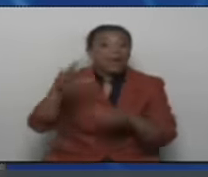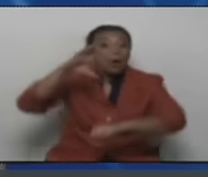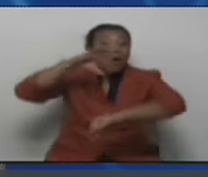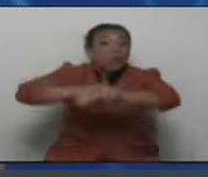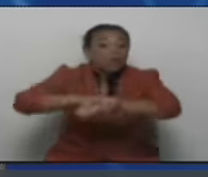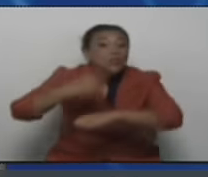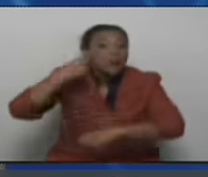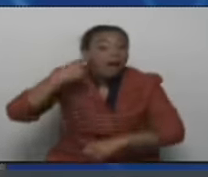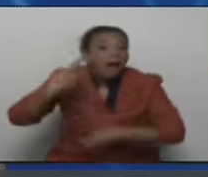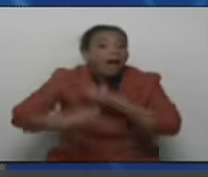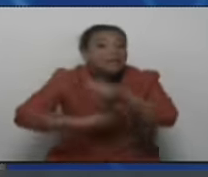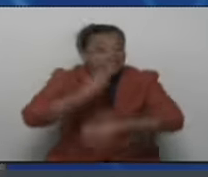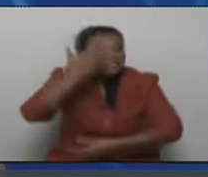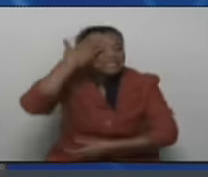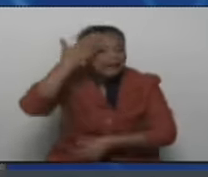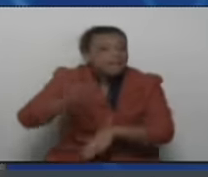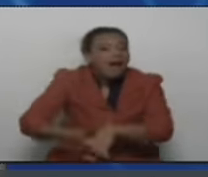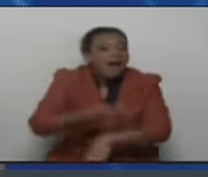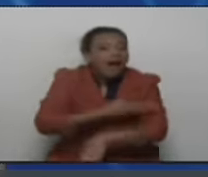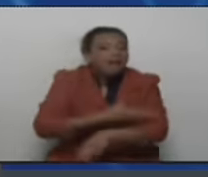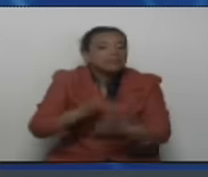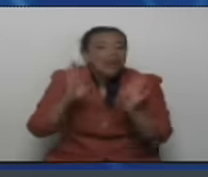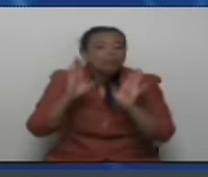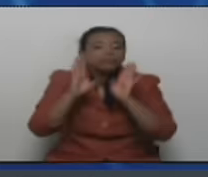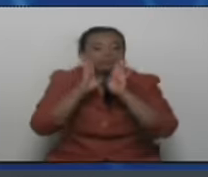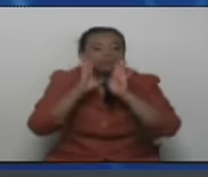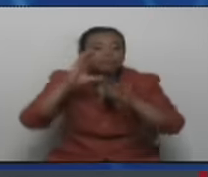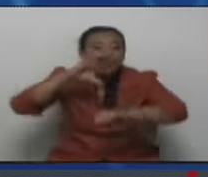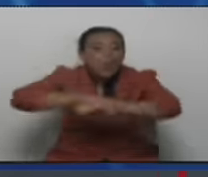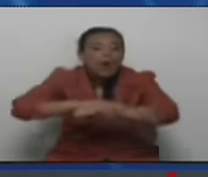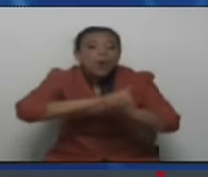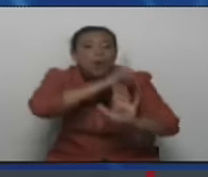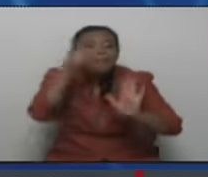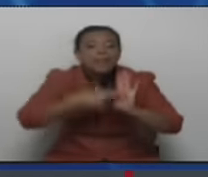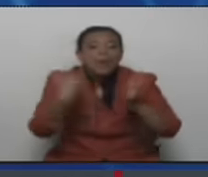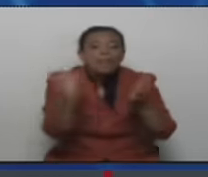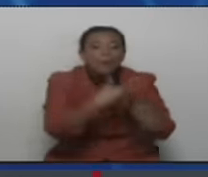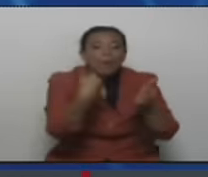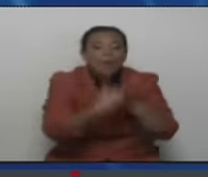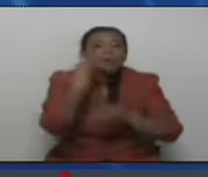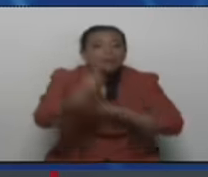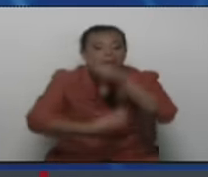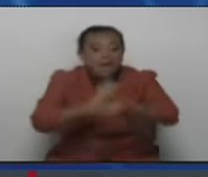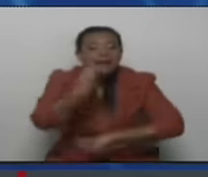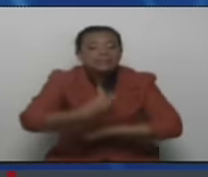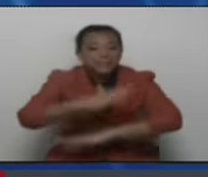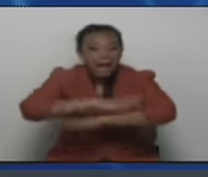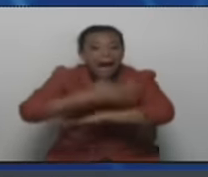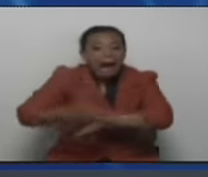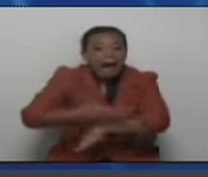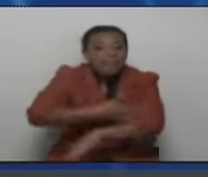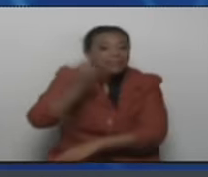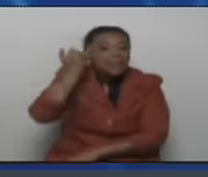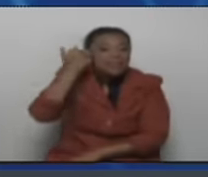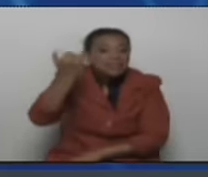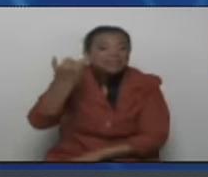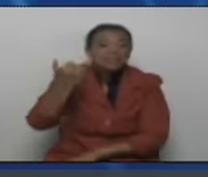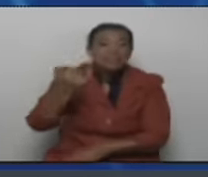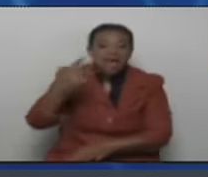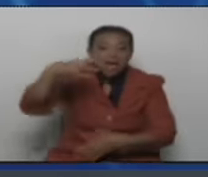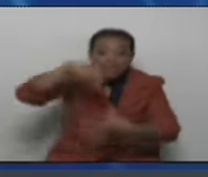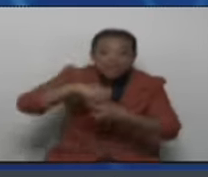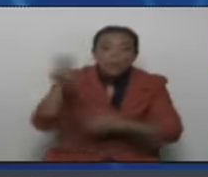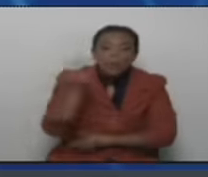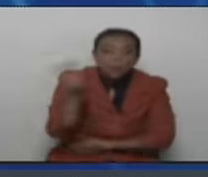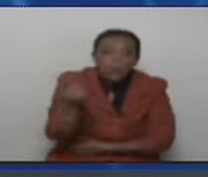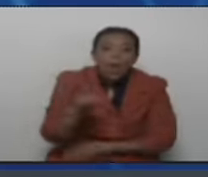capturados y que están convictos, confesos y con plena prueba de las acciones que traían dentro de Venezuela